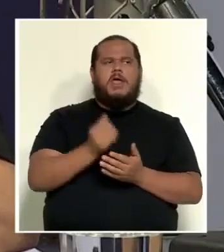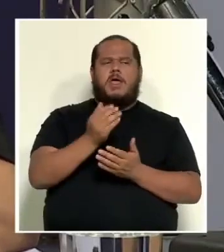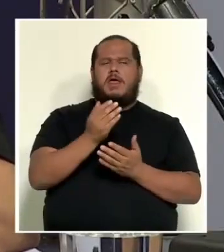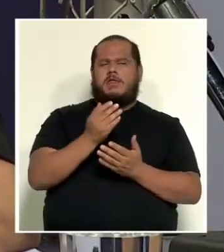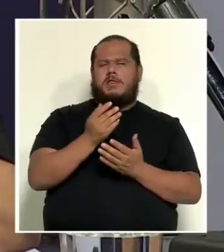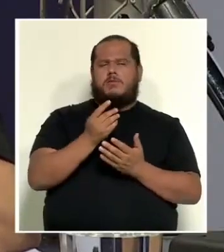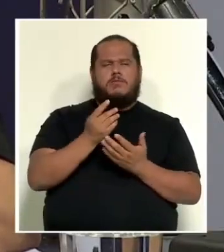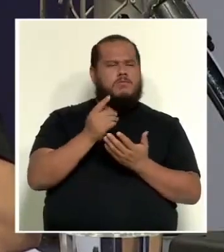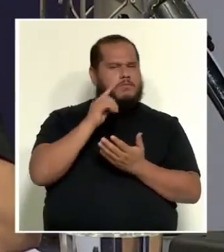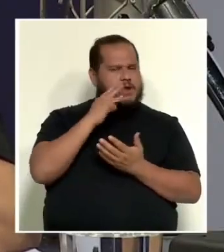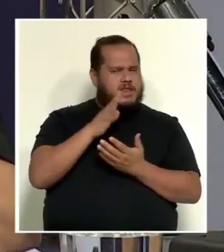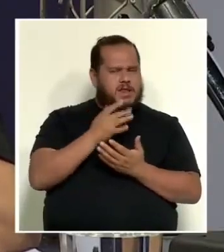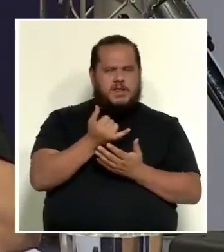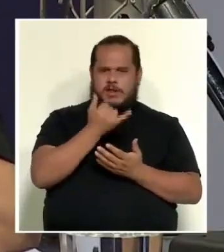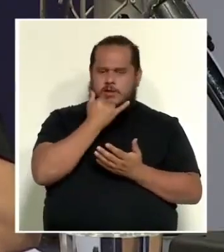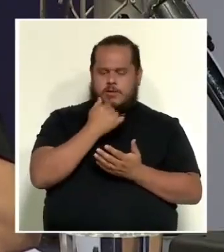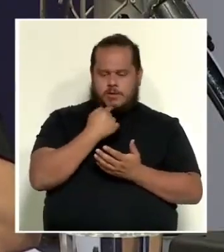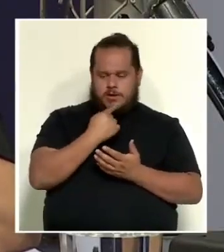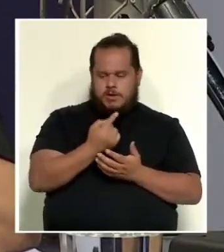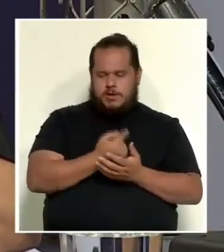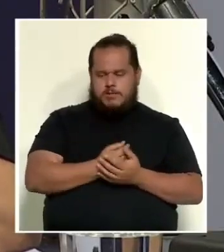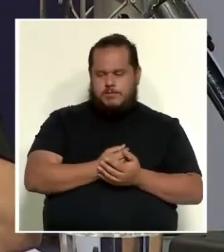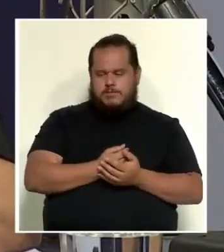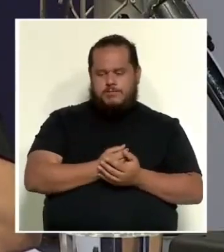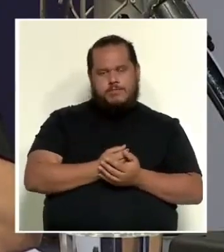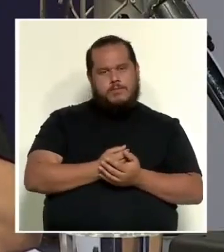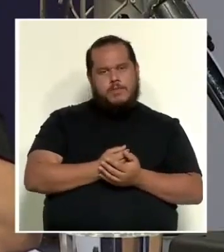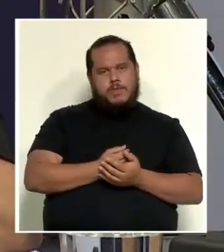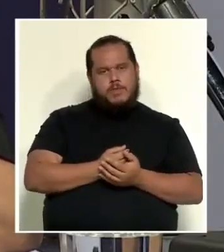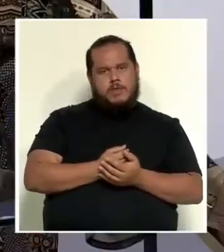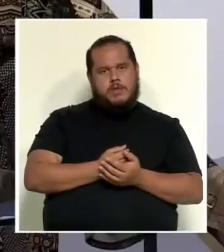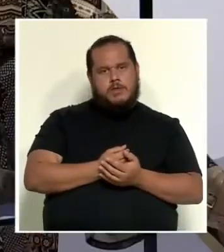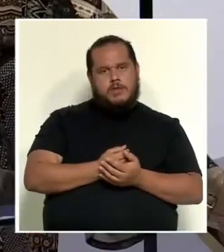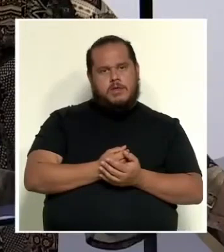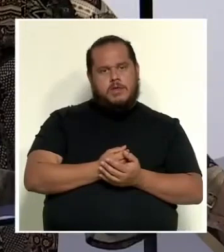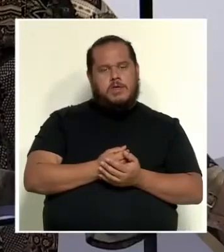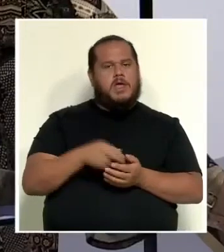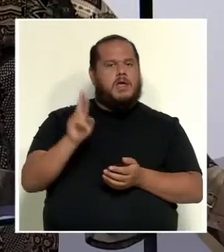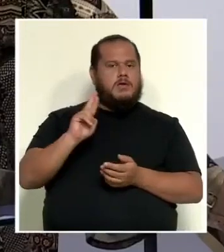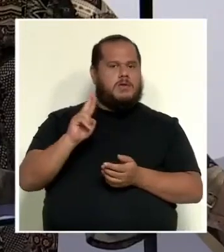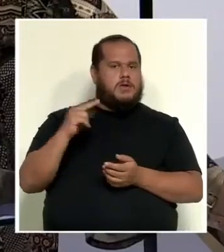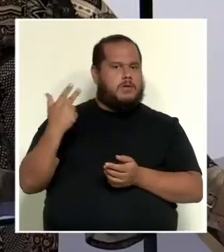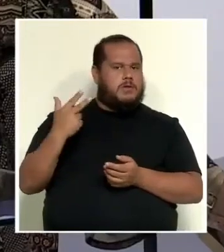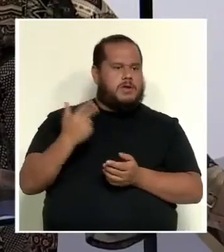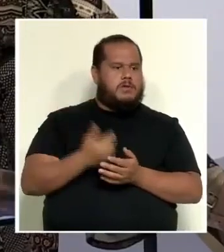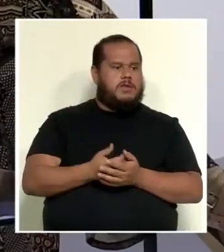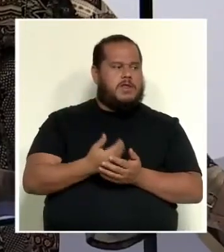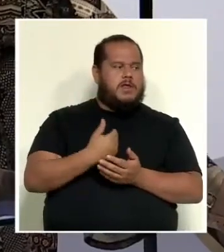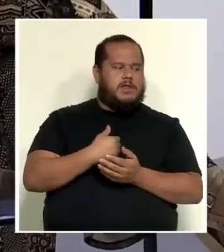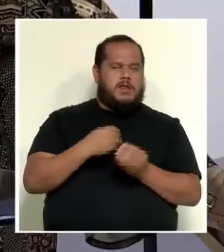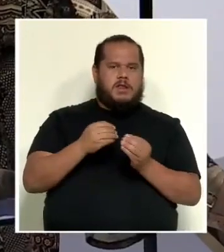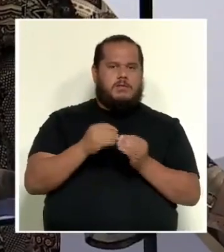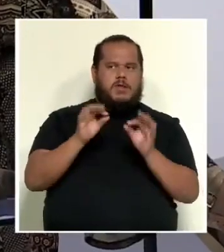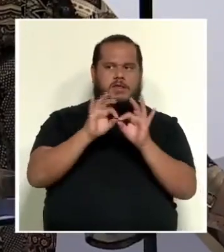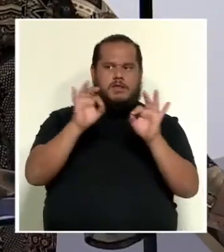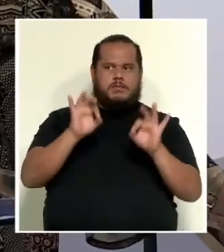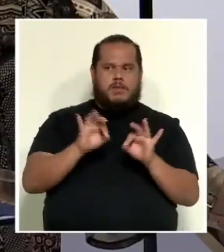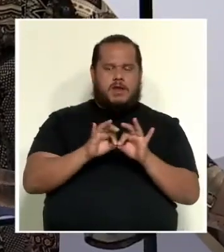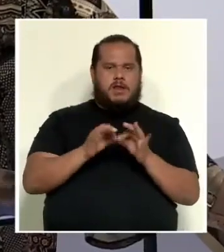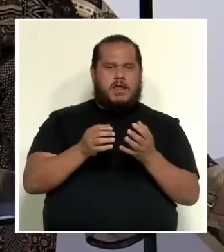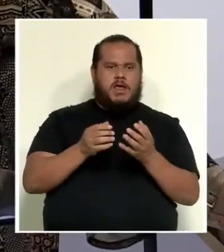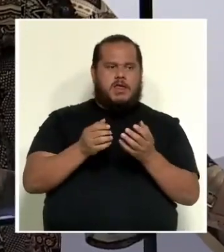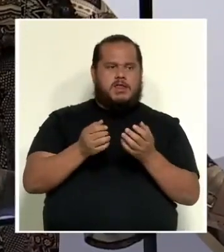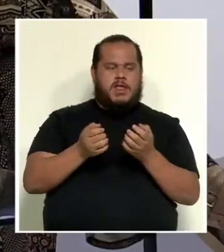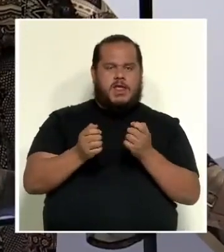equivocada decir que don Rodrigo Chávez tiene más margen de maniobra